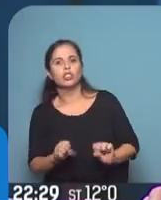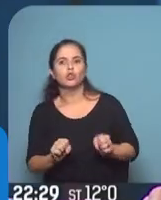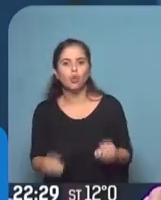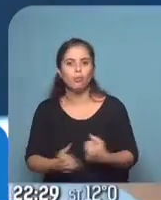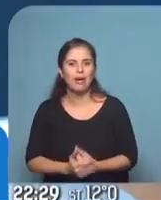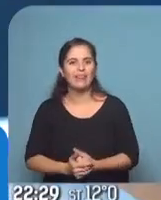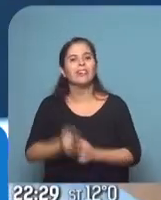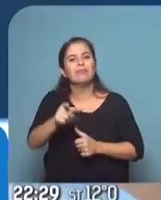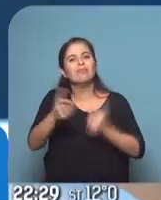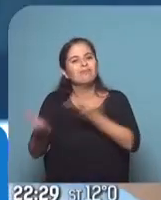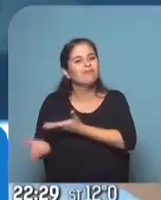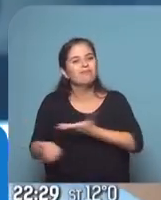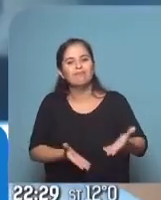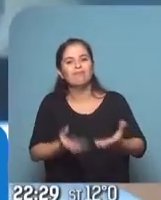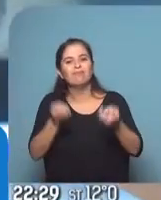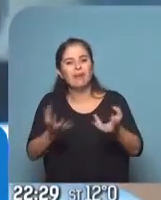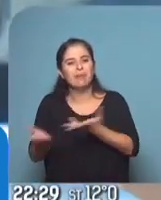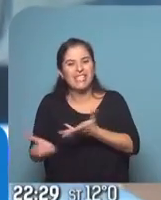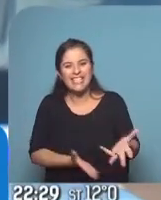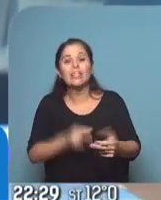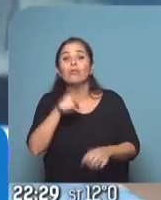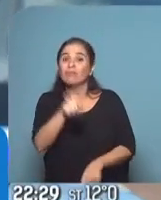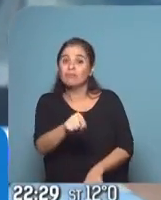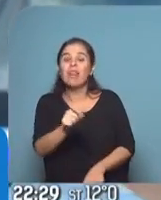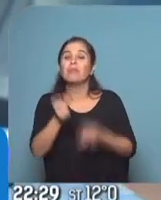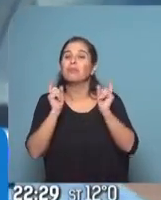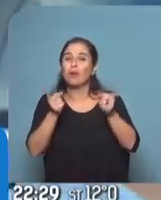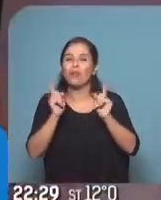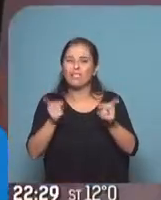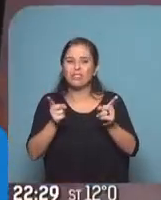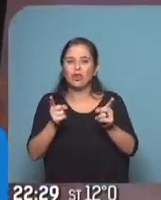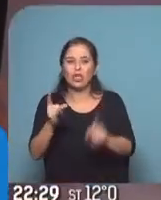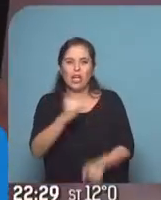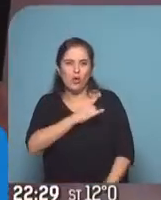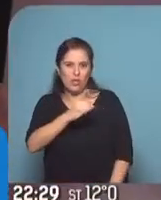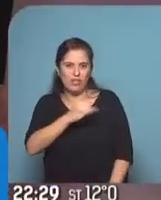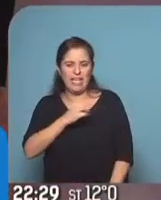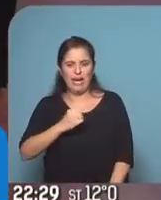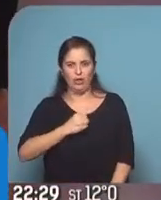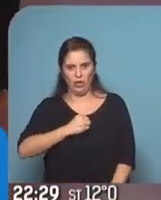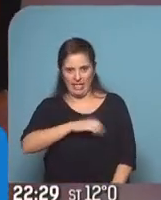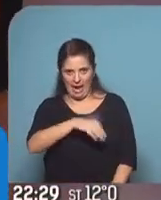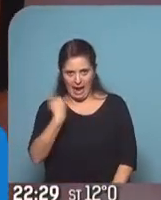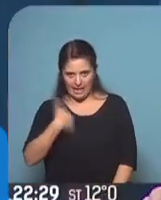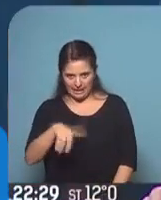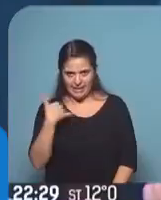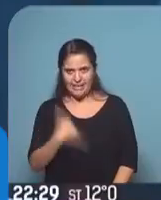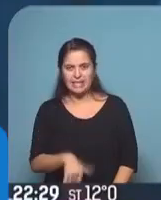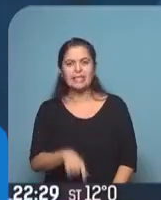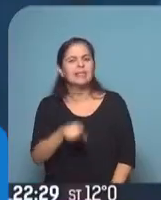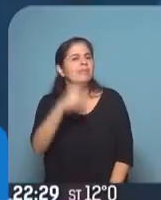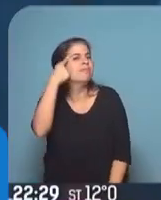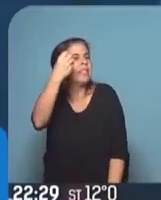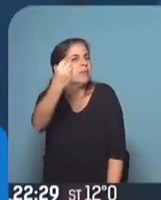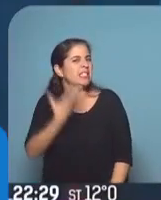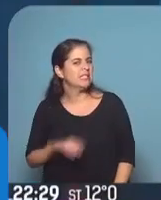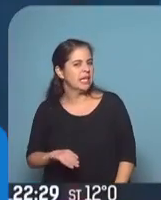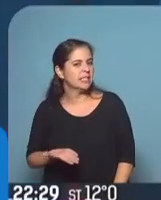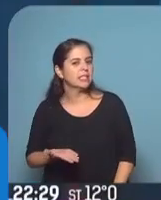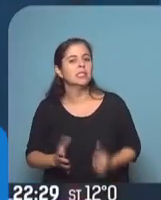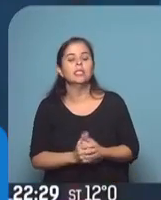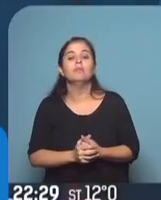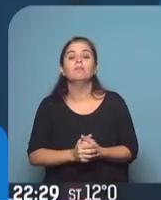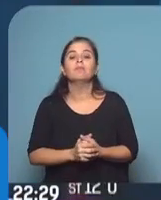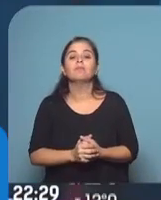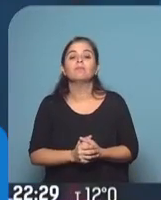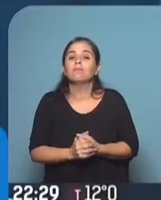de la Universidad Católica Argentina. Bueno. ¿Postureo o escalada verbal? Lo que creo que las dos cosas, pero lo que queda